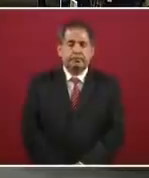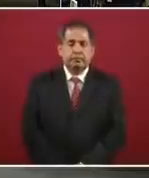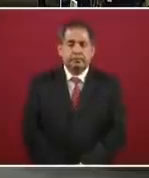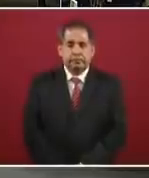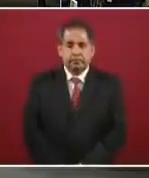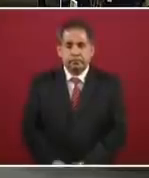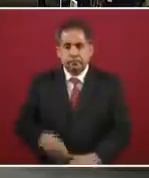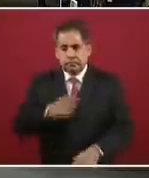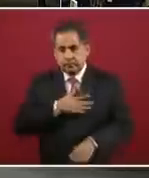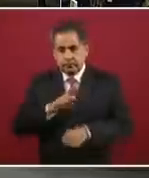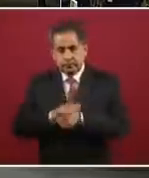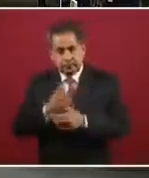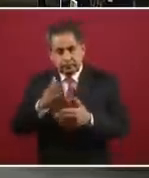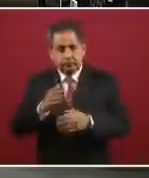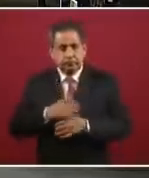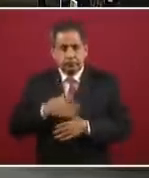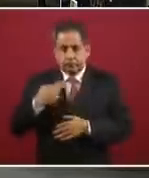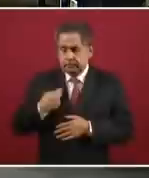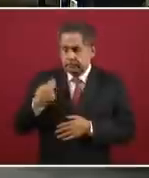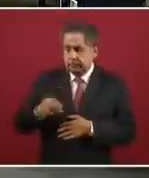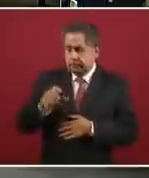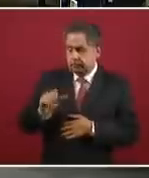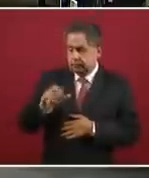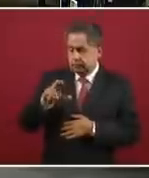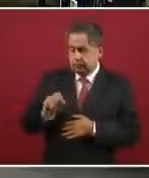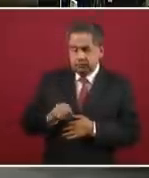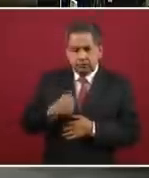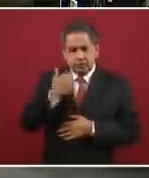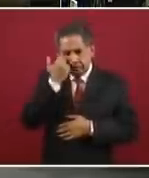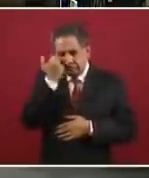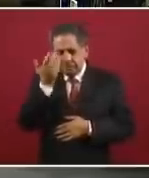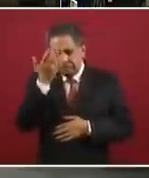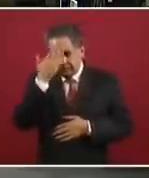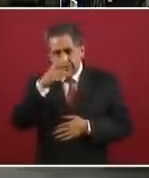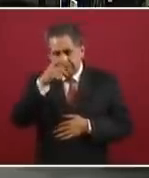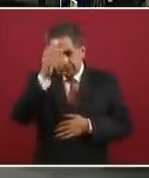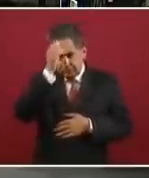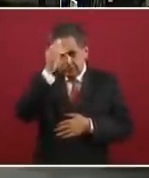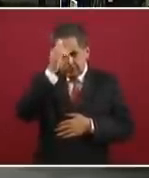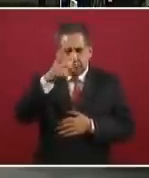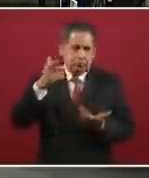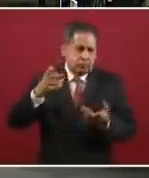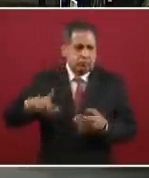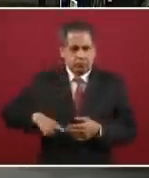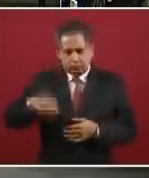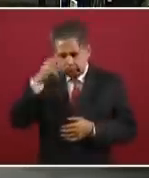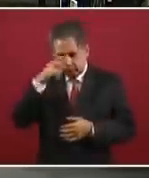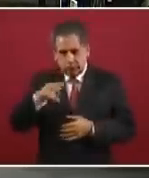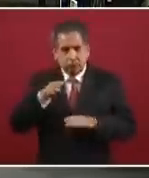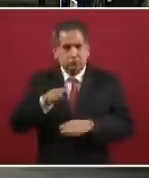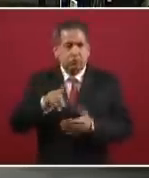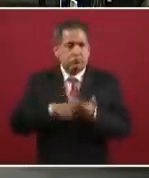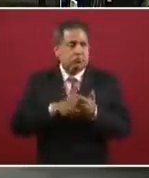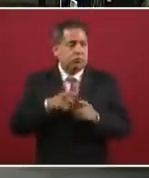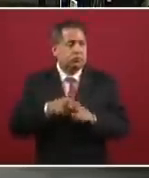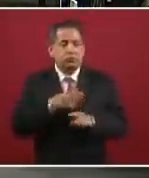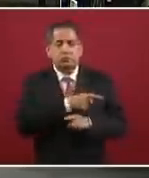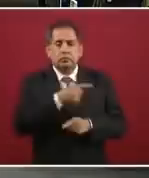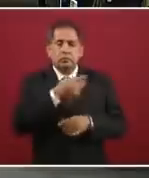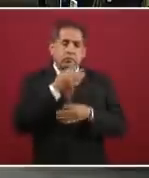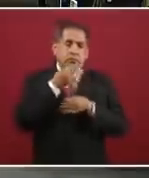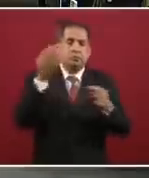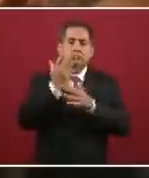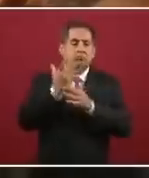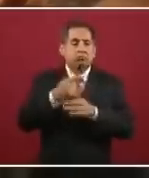Buenos días, canciller. Carlos Calzada, de Radio Educación. Me gustaría conocer su postura o la del gobierno mexicano en torno a las declaraciones de la